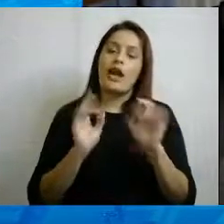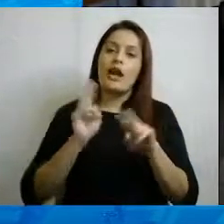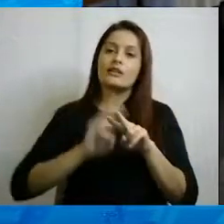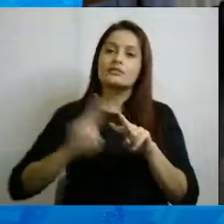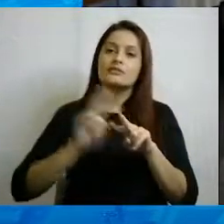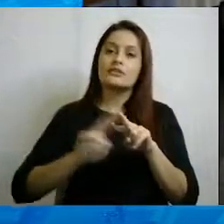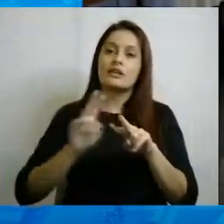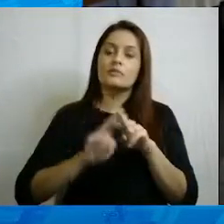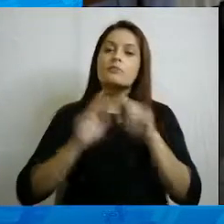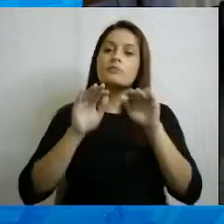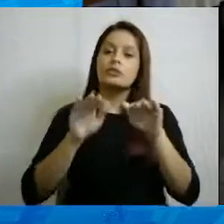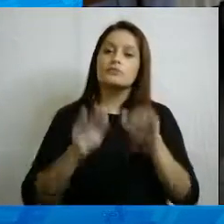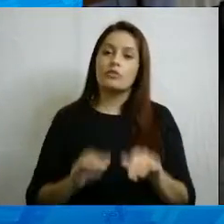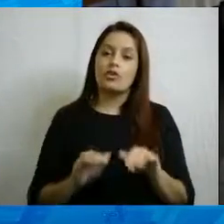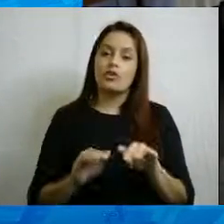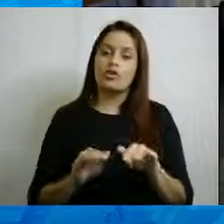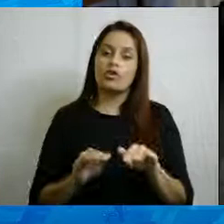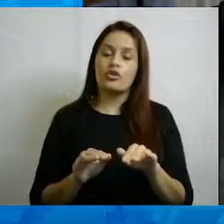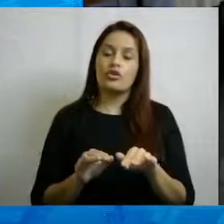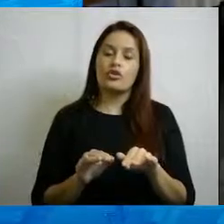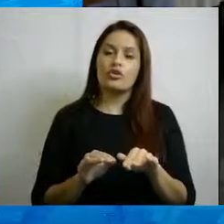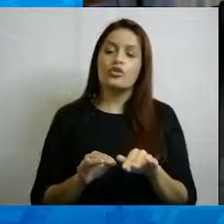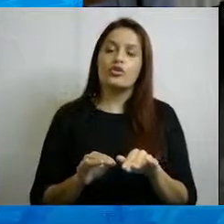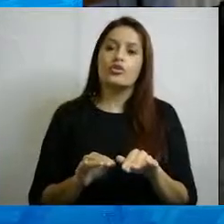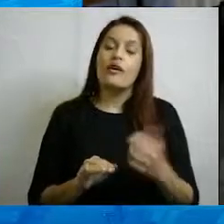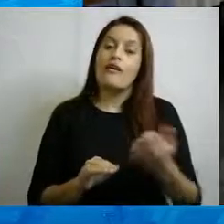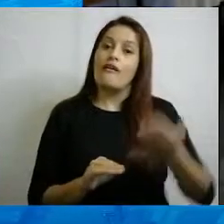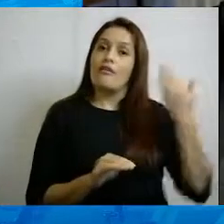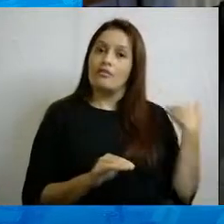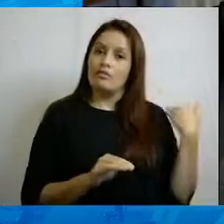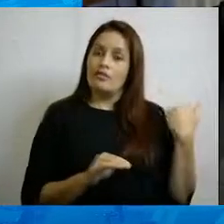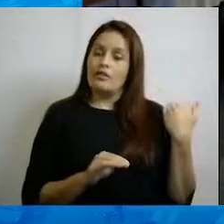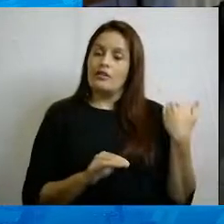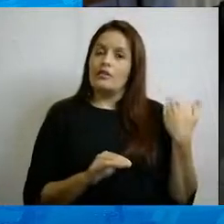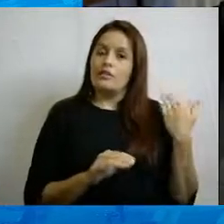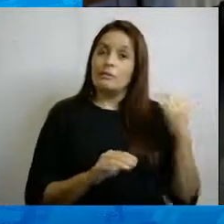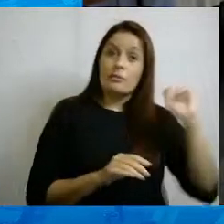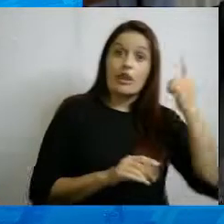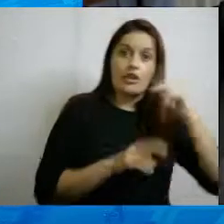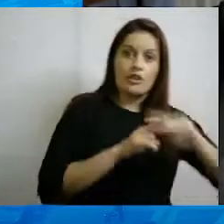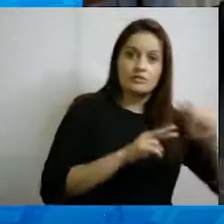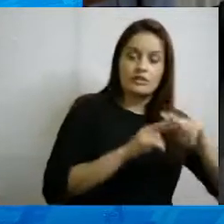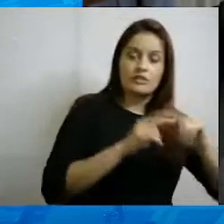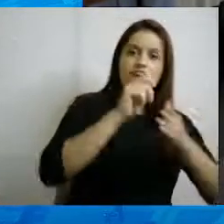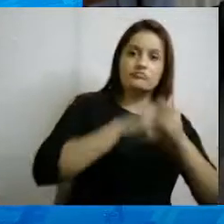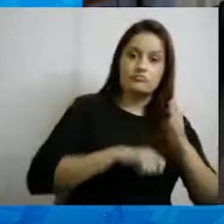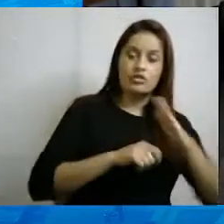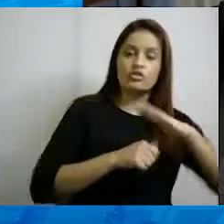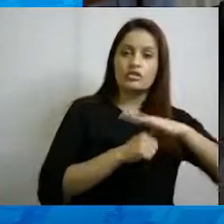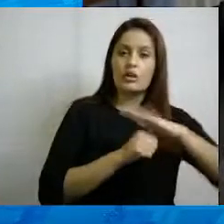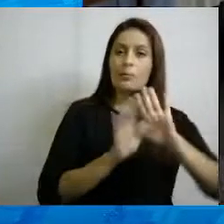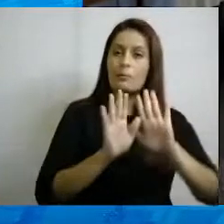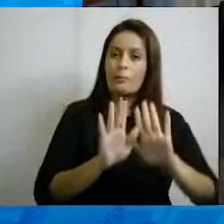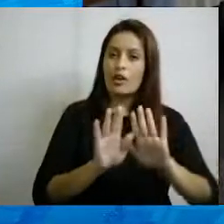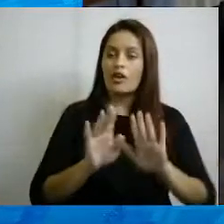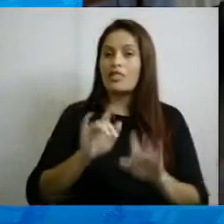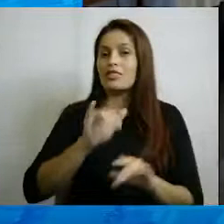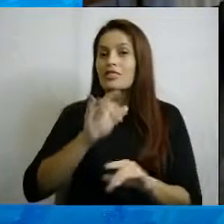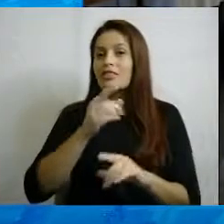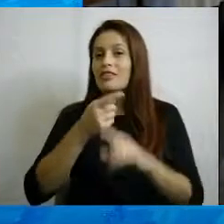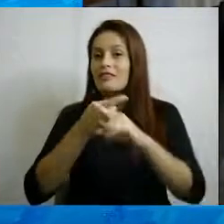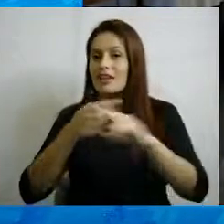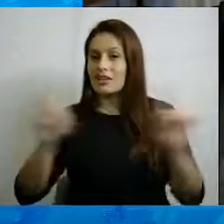de la misma manera que en la forma que se constituyó originalmente. Pero otra cosa es condonar